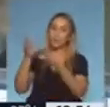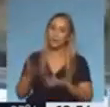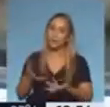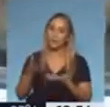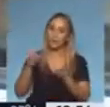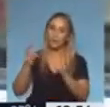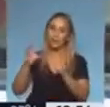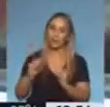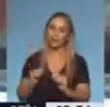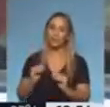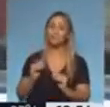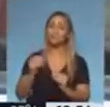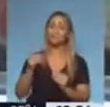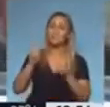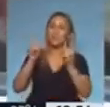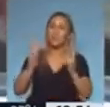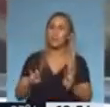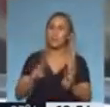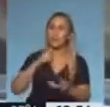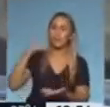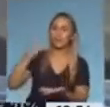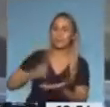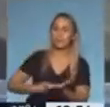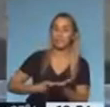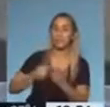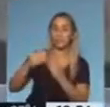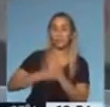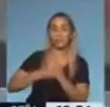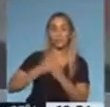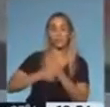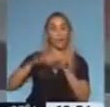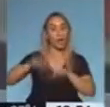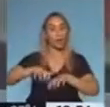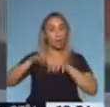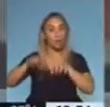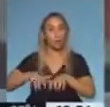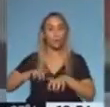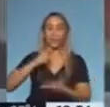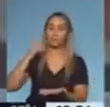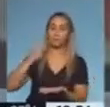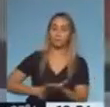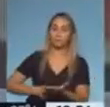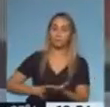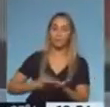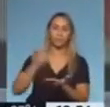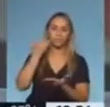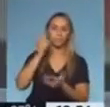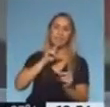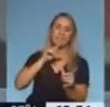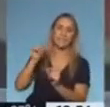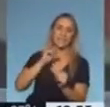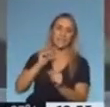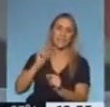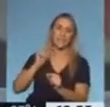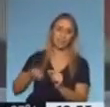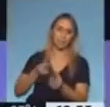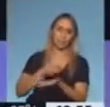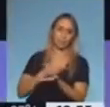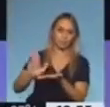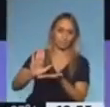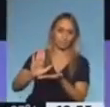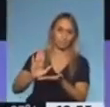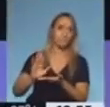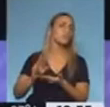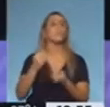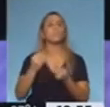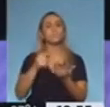en tema. Una resolución del Ministerio de Agricultura que ya está teniendo algunas críticas y algunos rechazos. Y en